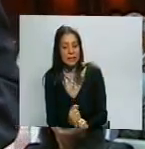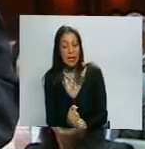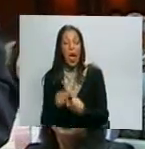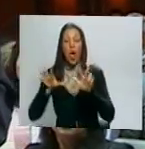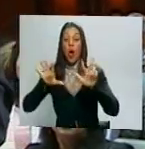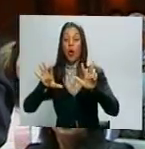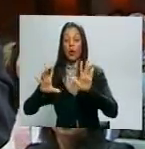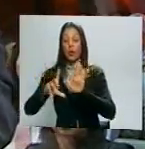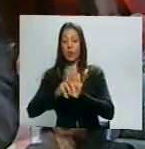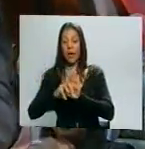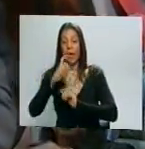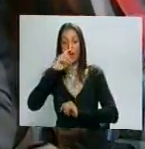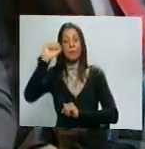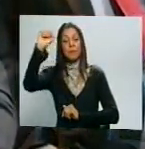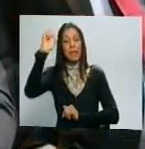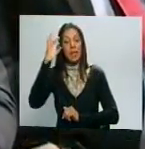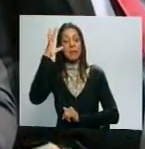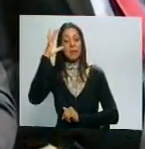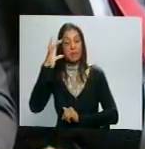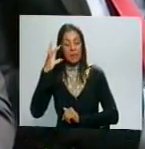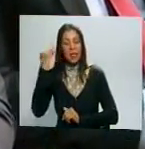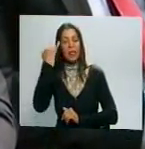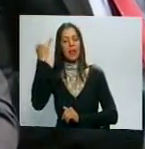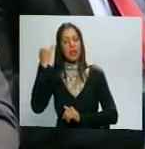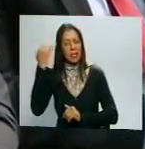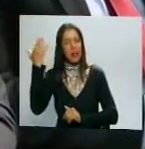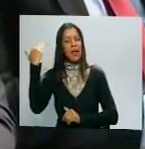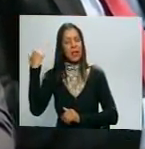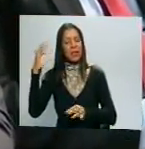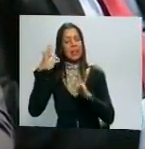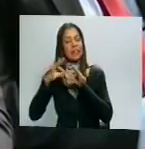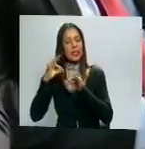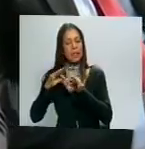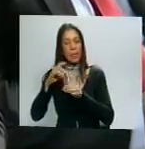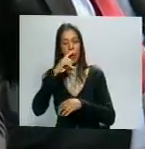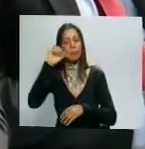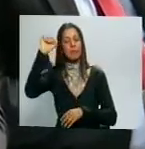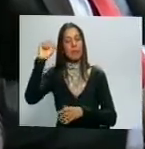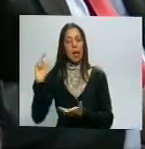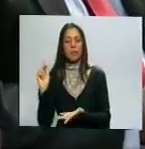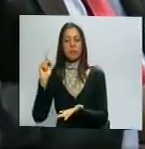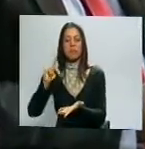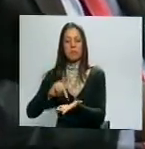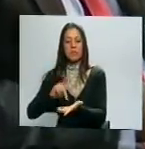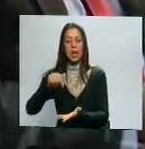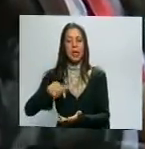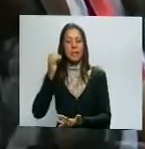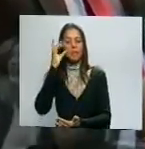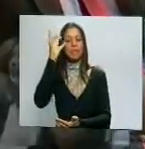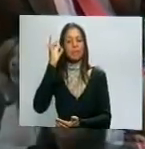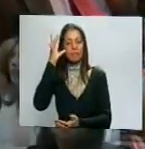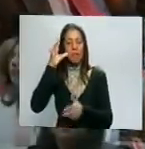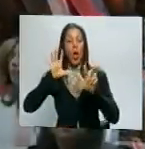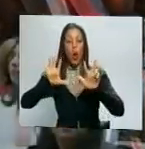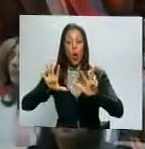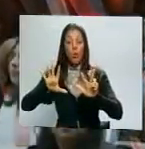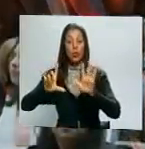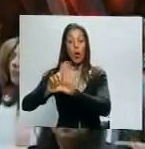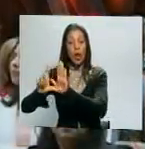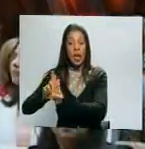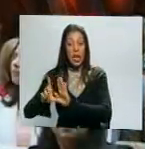presidente de la República trajo el 7 de septiembre acá a esta Asamblea Nacional Constituyente, ha sido una de las